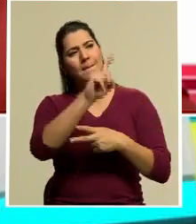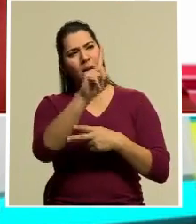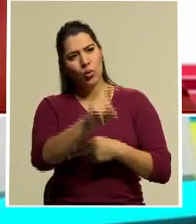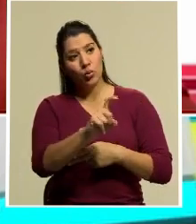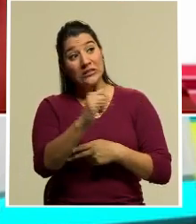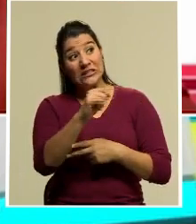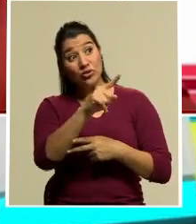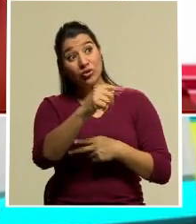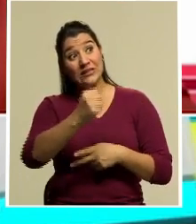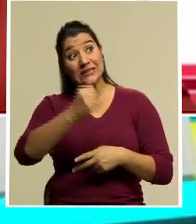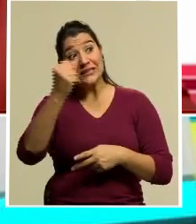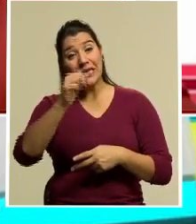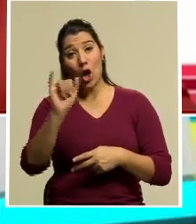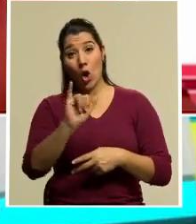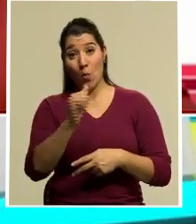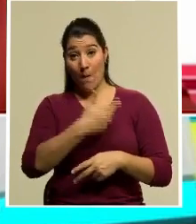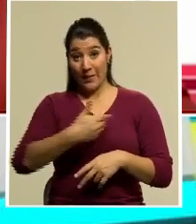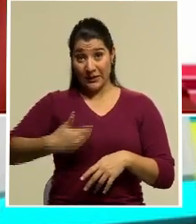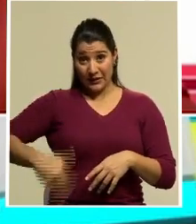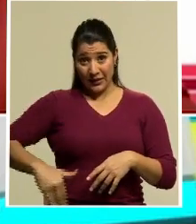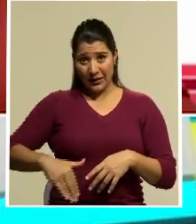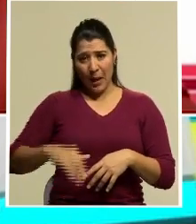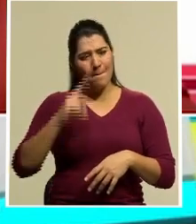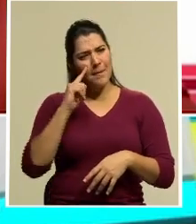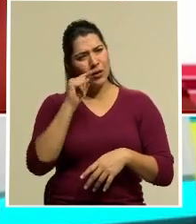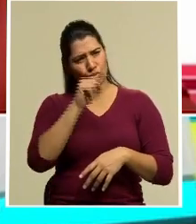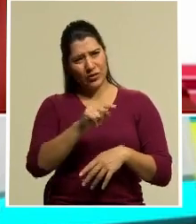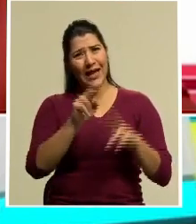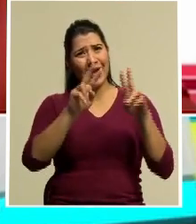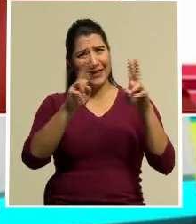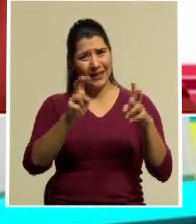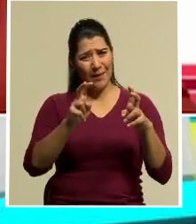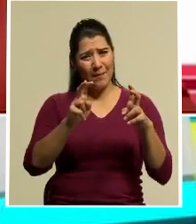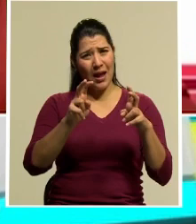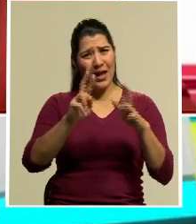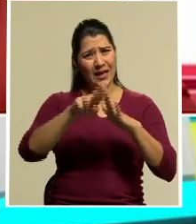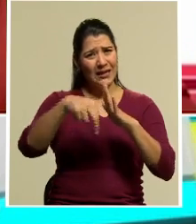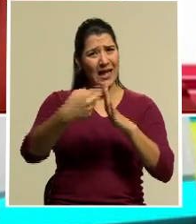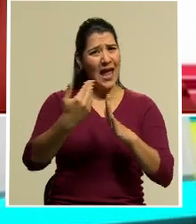¿convertiría el tema de género en una política?